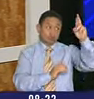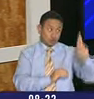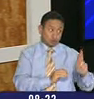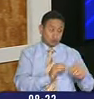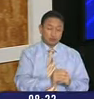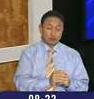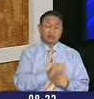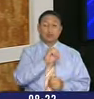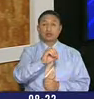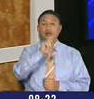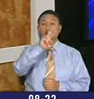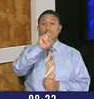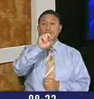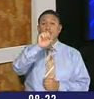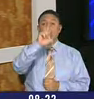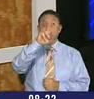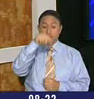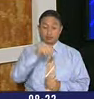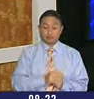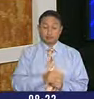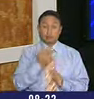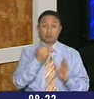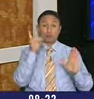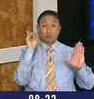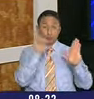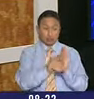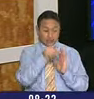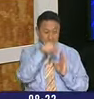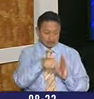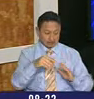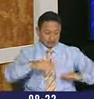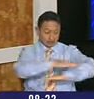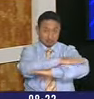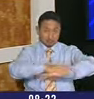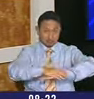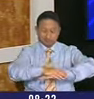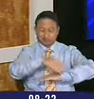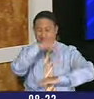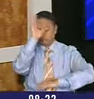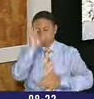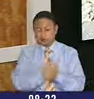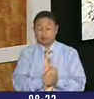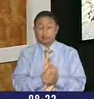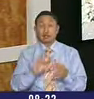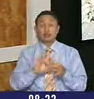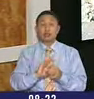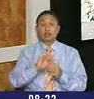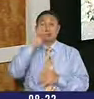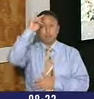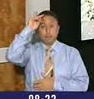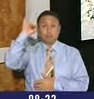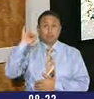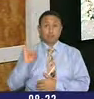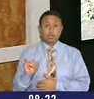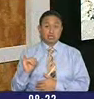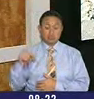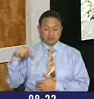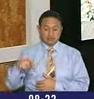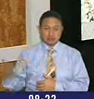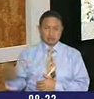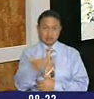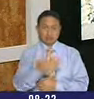los vecinos denuncian mal estado de las vías. Priscila Cadena está en ese punto.